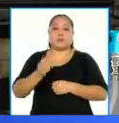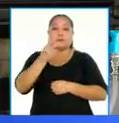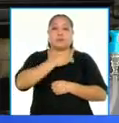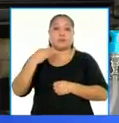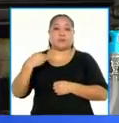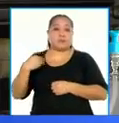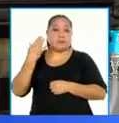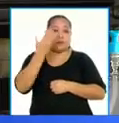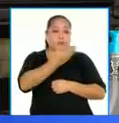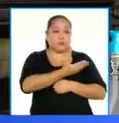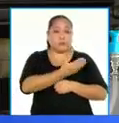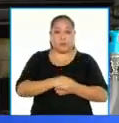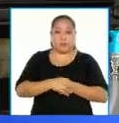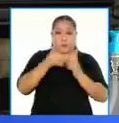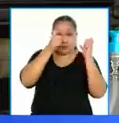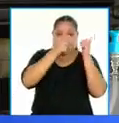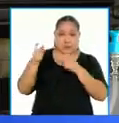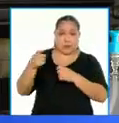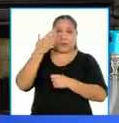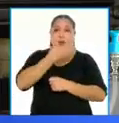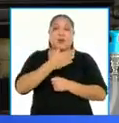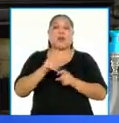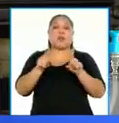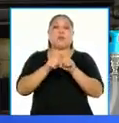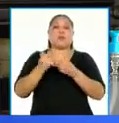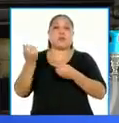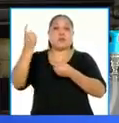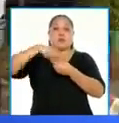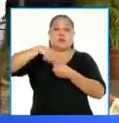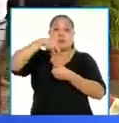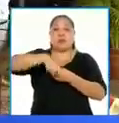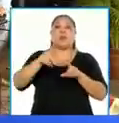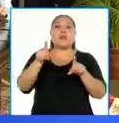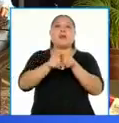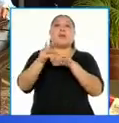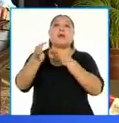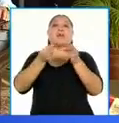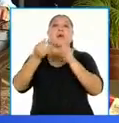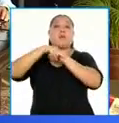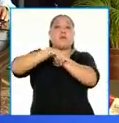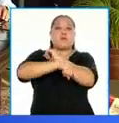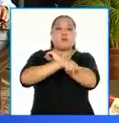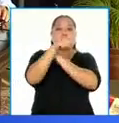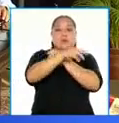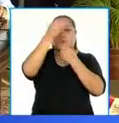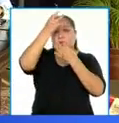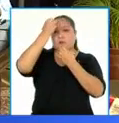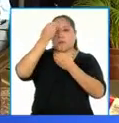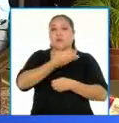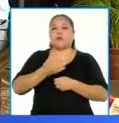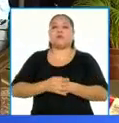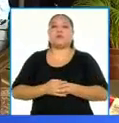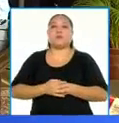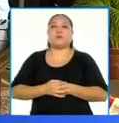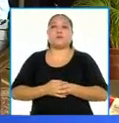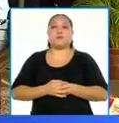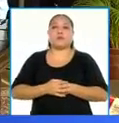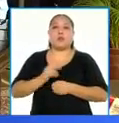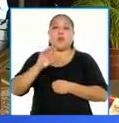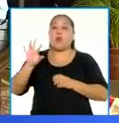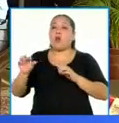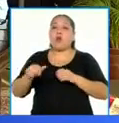del Interior, José Eliche, que se encuentra en la mesa conmigo, va a ampliar esta información. Un